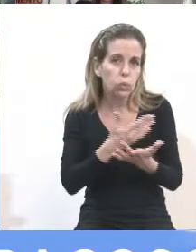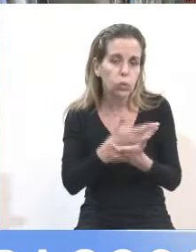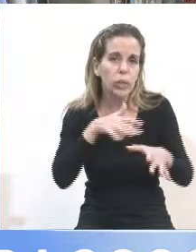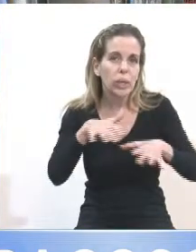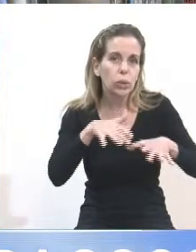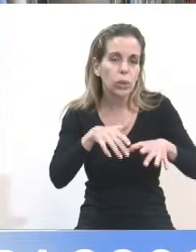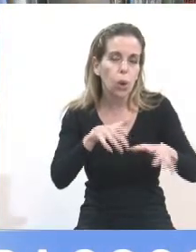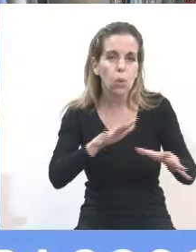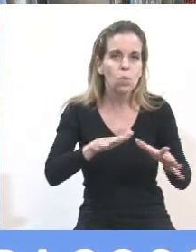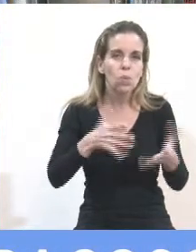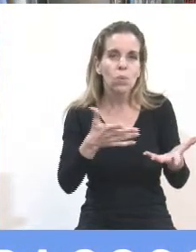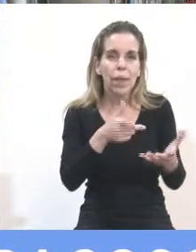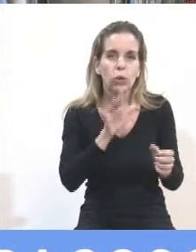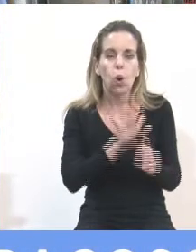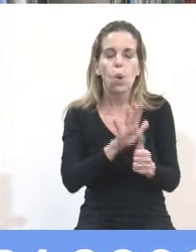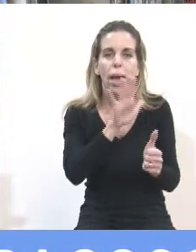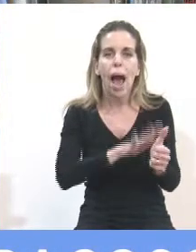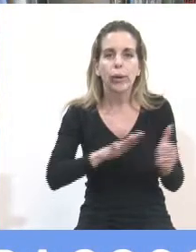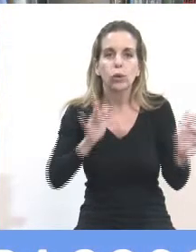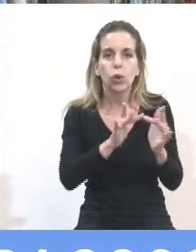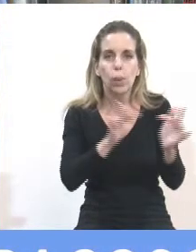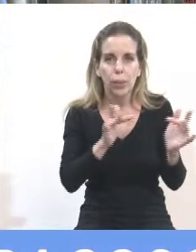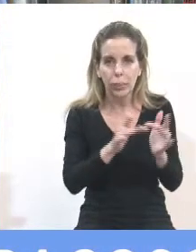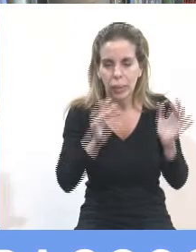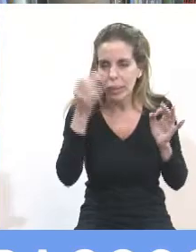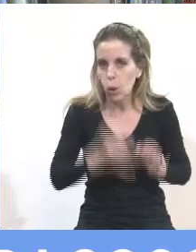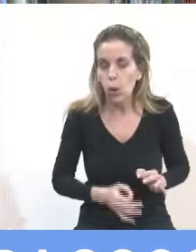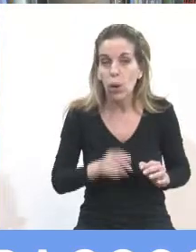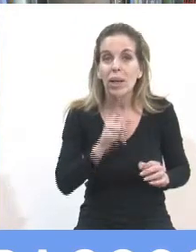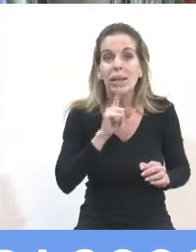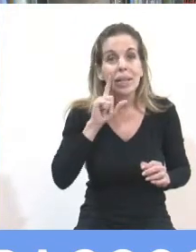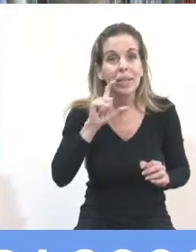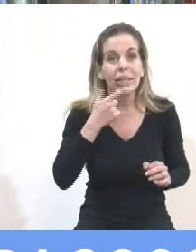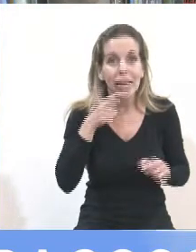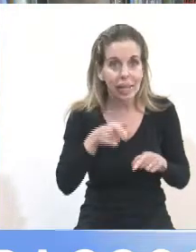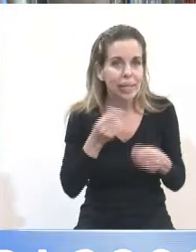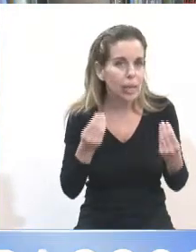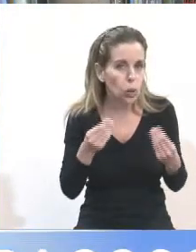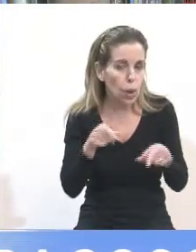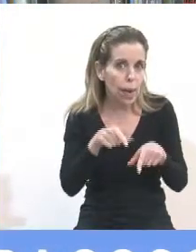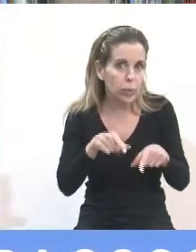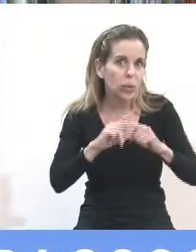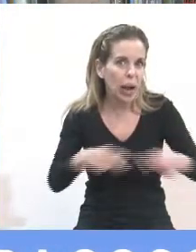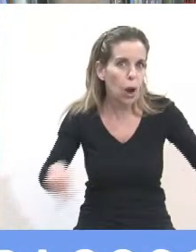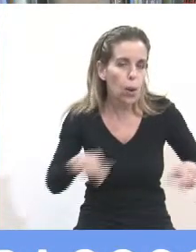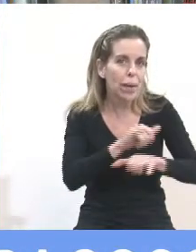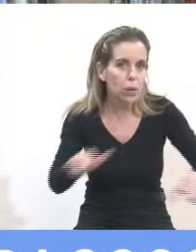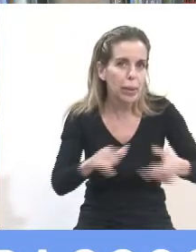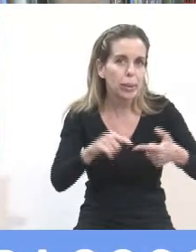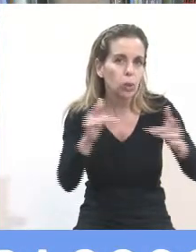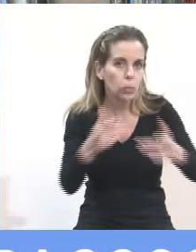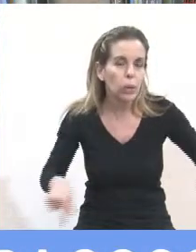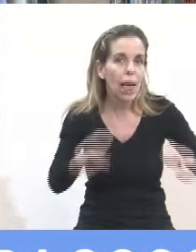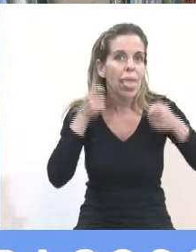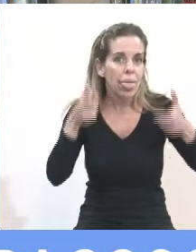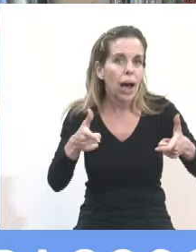situación incómoda en la web. Las TIC son herramientas que brindan nuevos escenarios